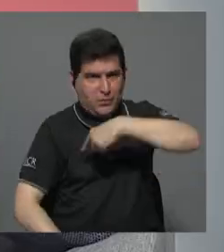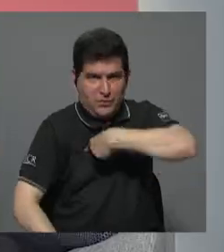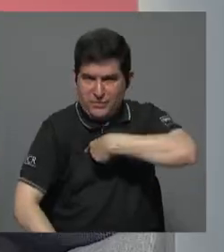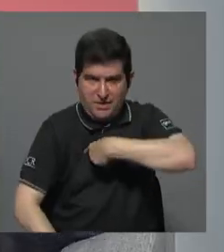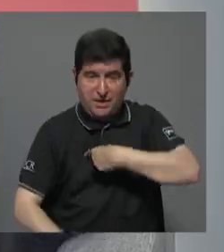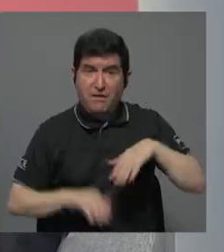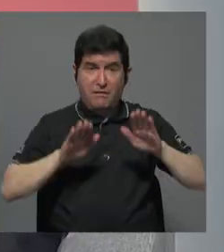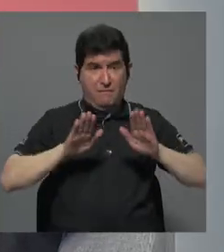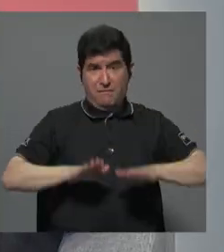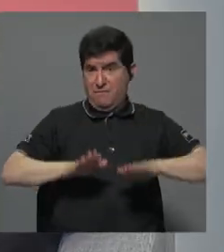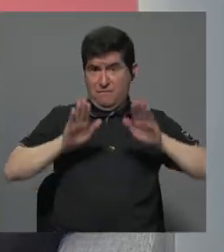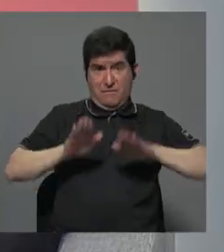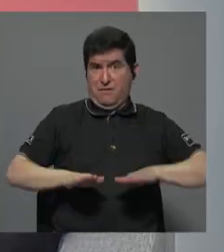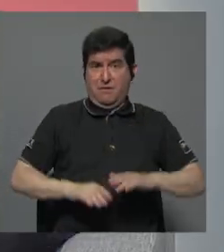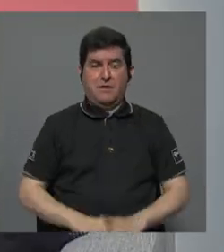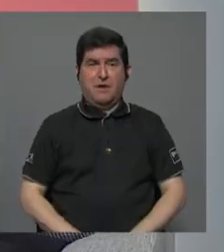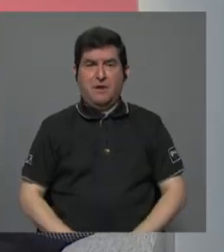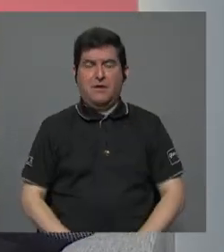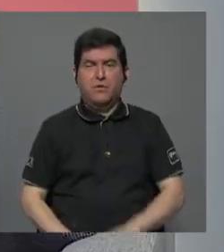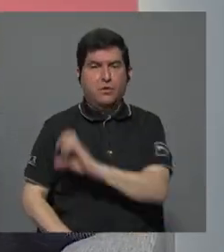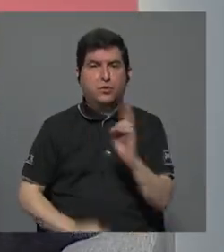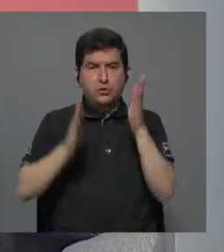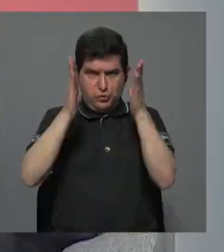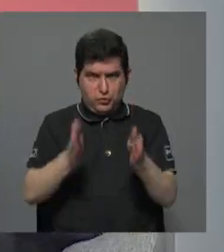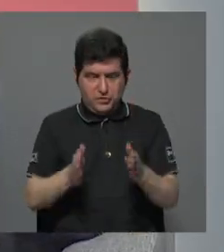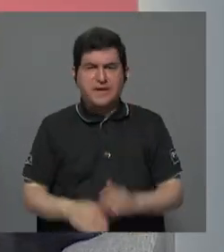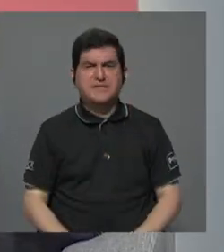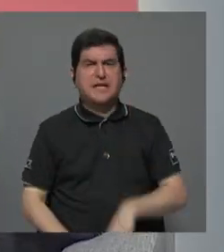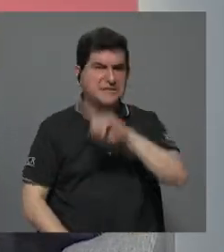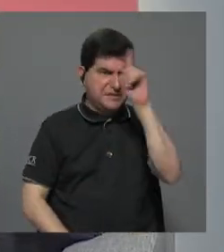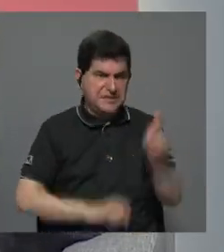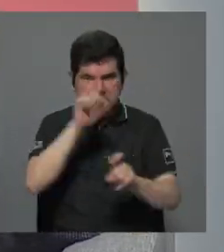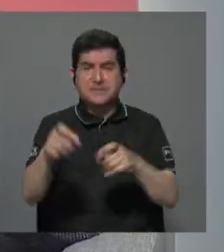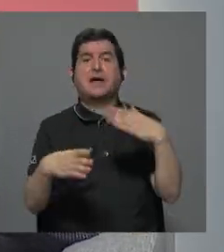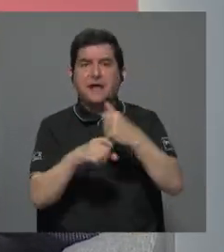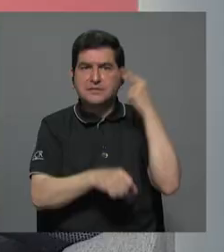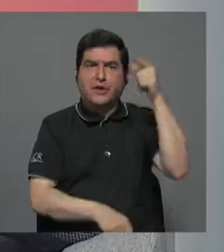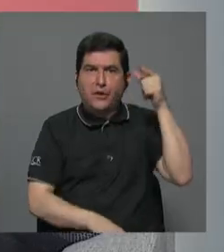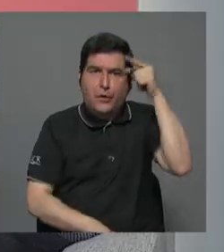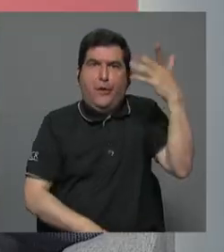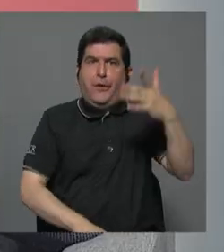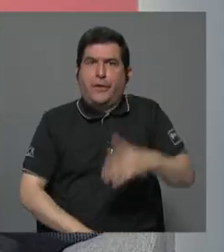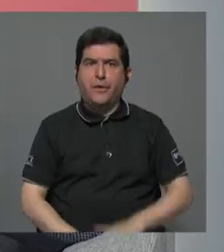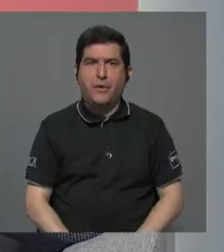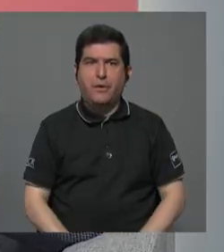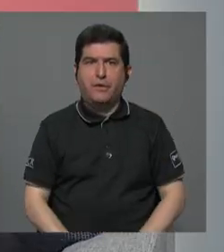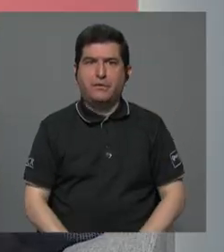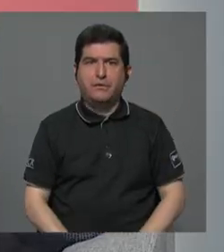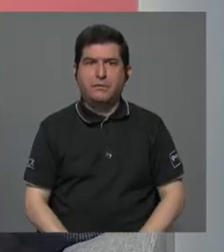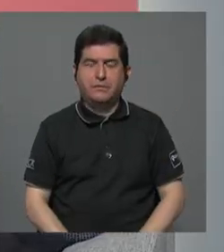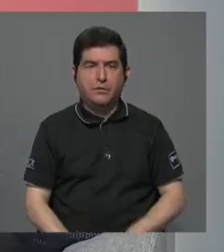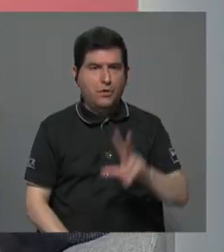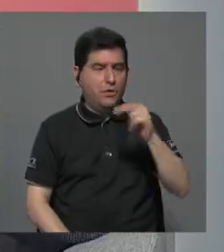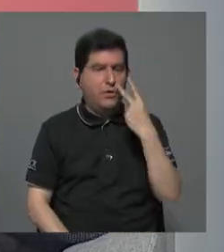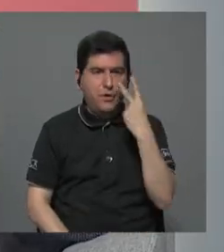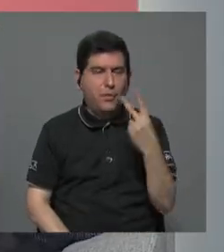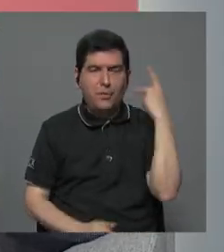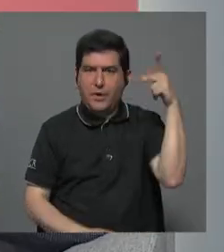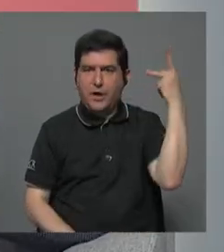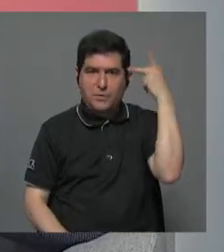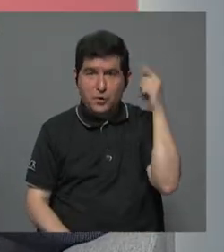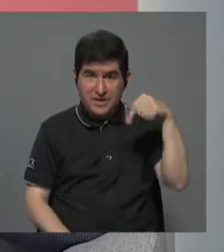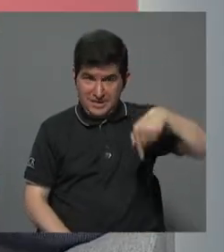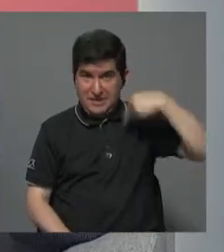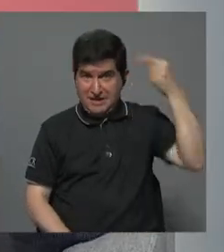tranquilos y obviamente los costarricenses por eso hacen estas preguntas porque definitivamente no se han visto políticas de